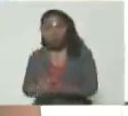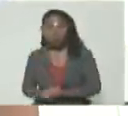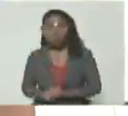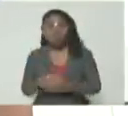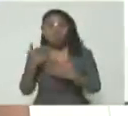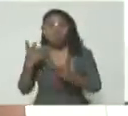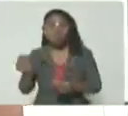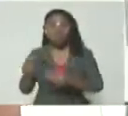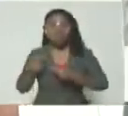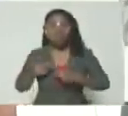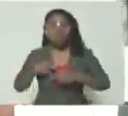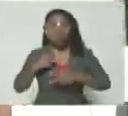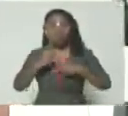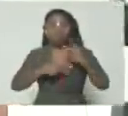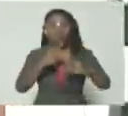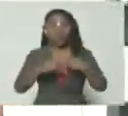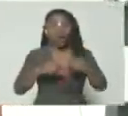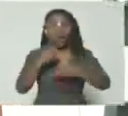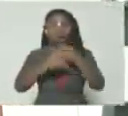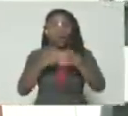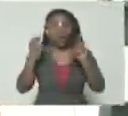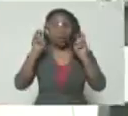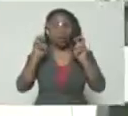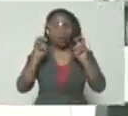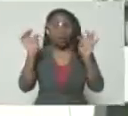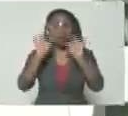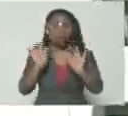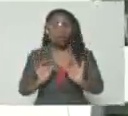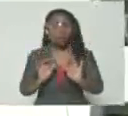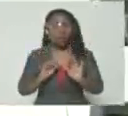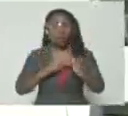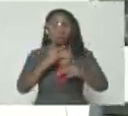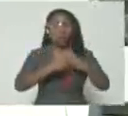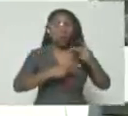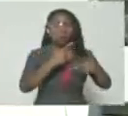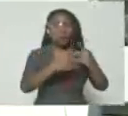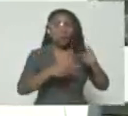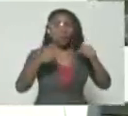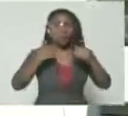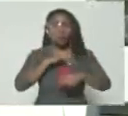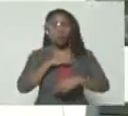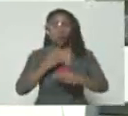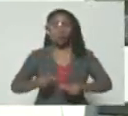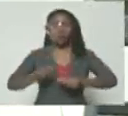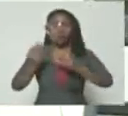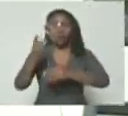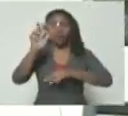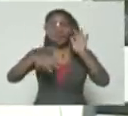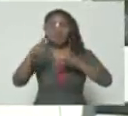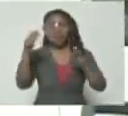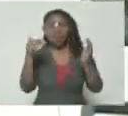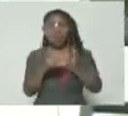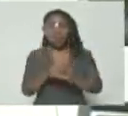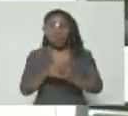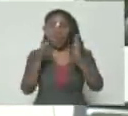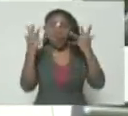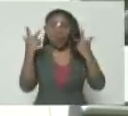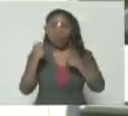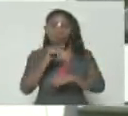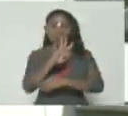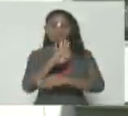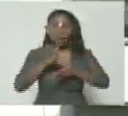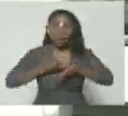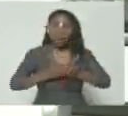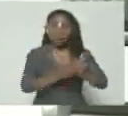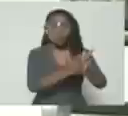nos brinda a los productores de formar este nuevo aparato productivo. En este momento estamos entregando 13.000 animales a 4 buques, que como ya muy bien